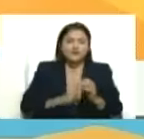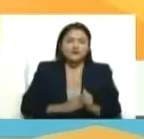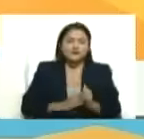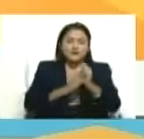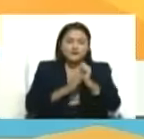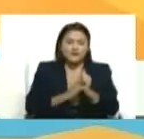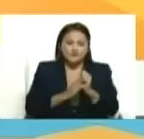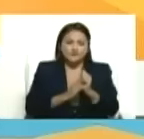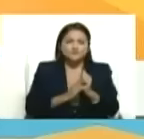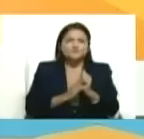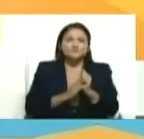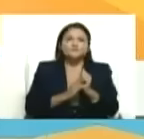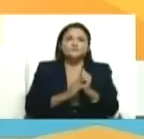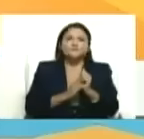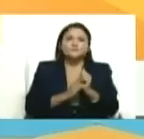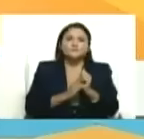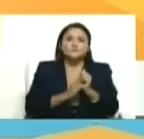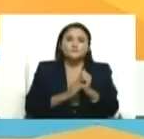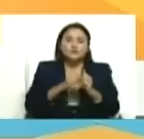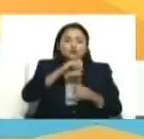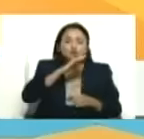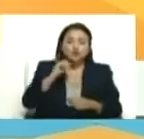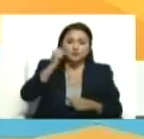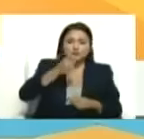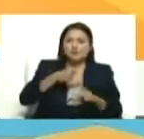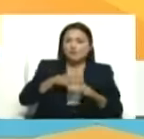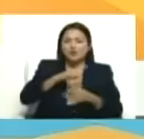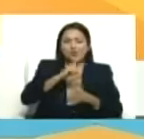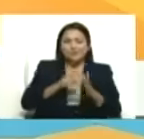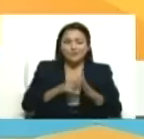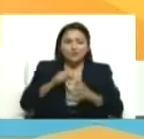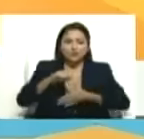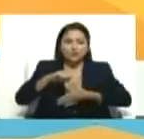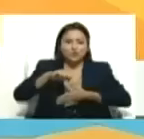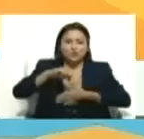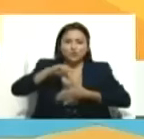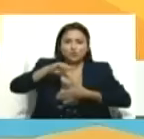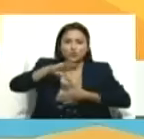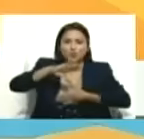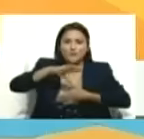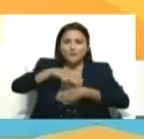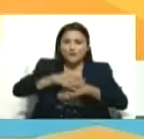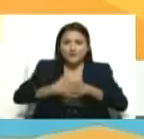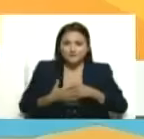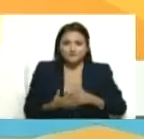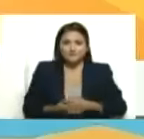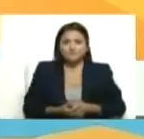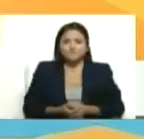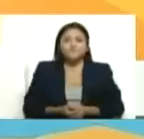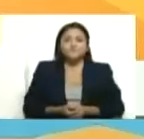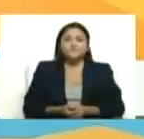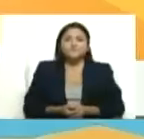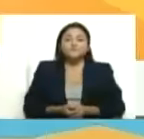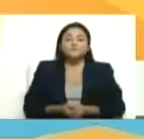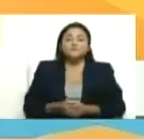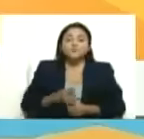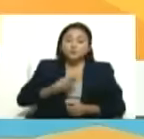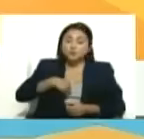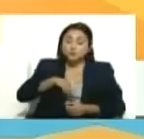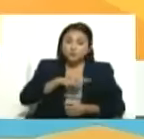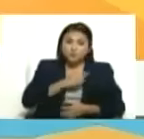son los Libertadores de todo este continente queremos decirle que nos hemos